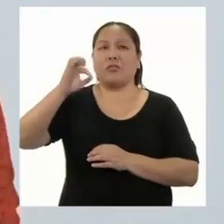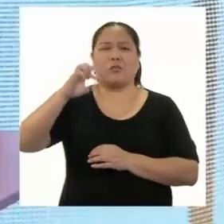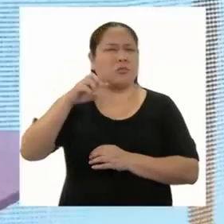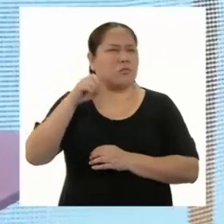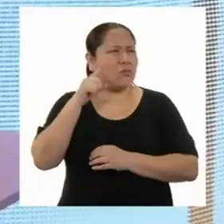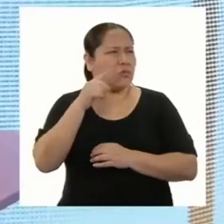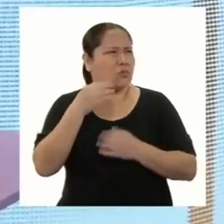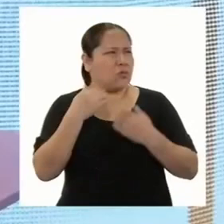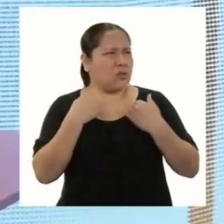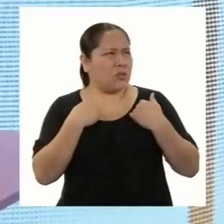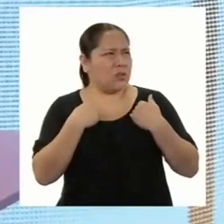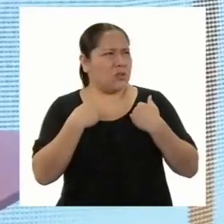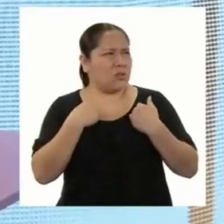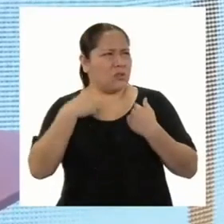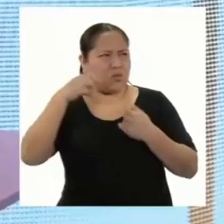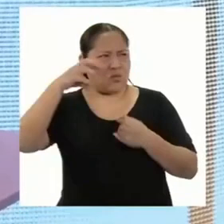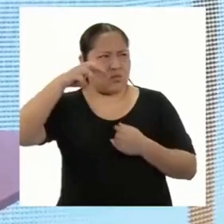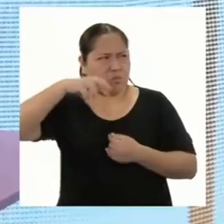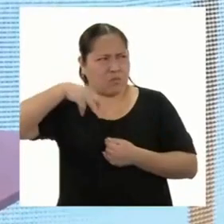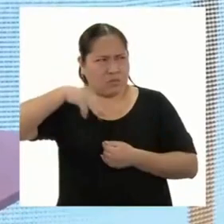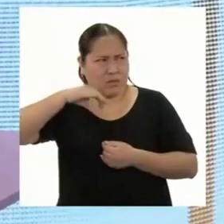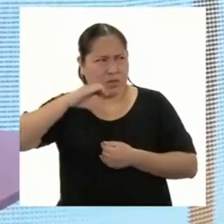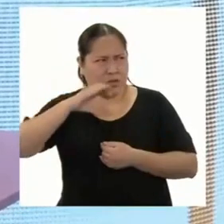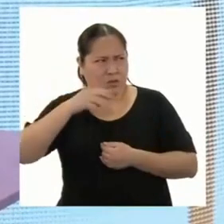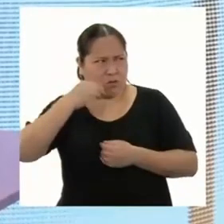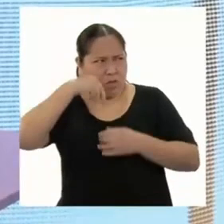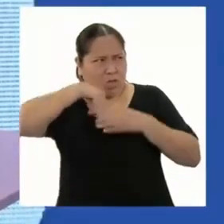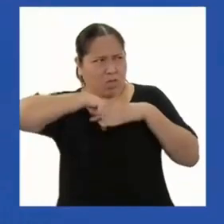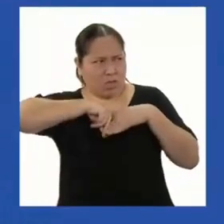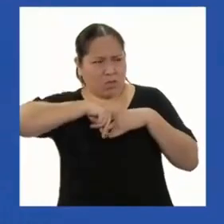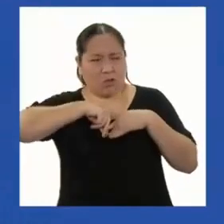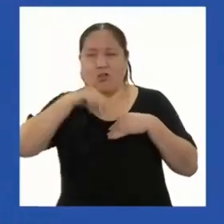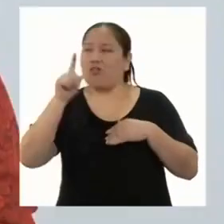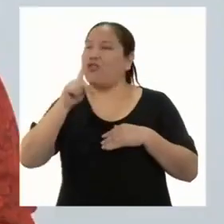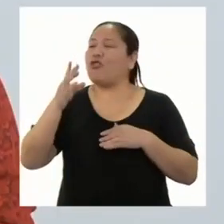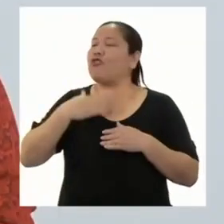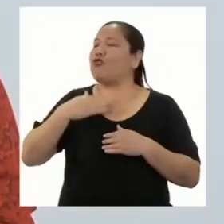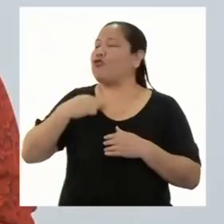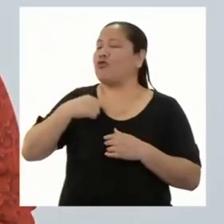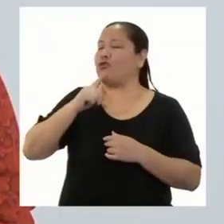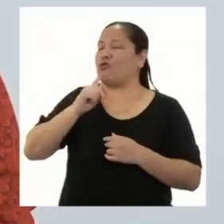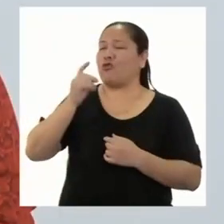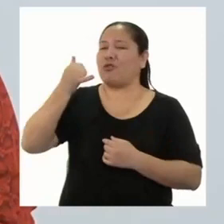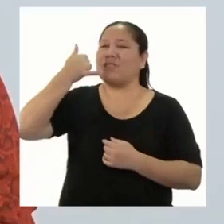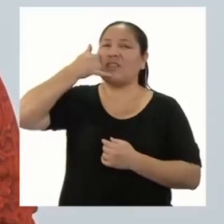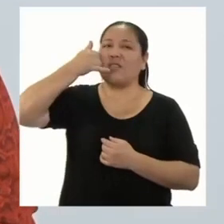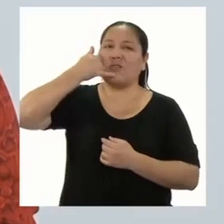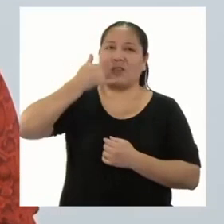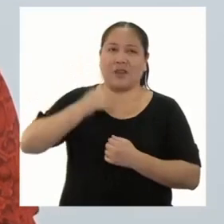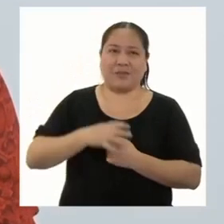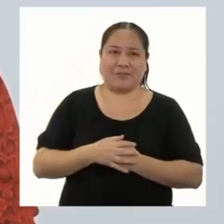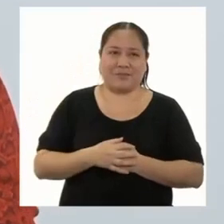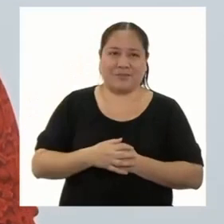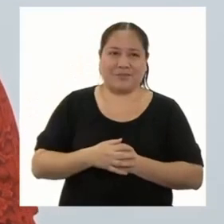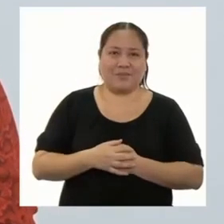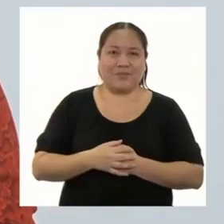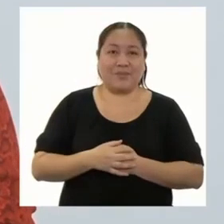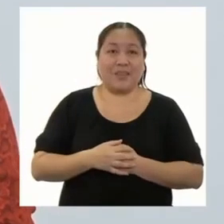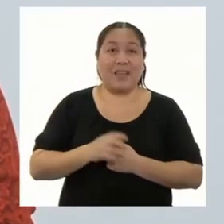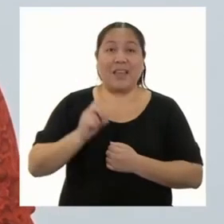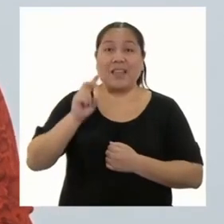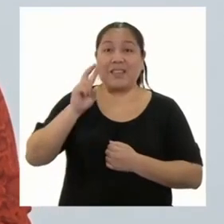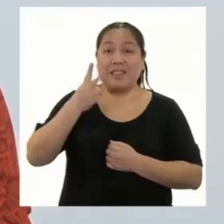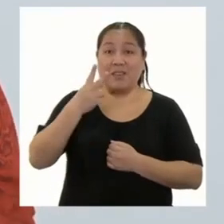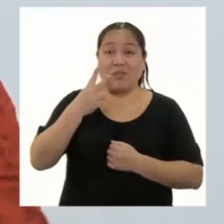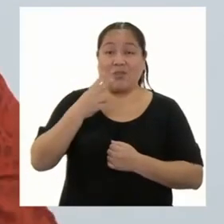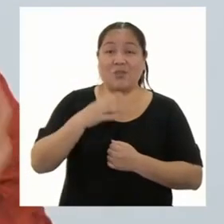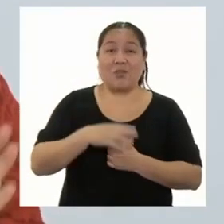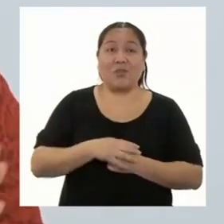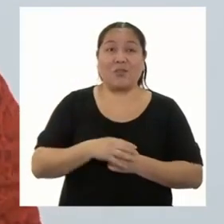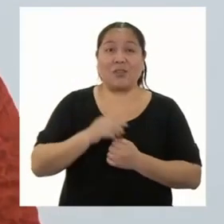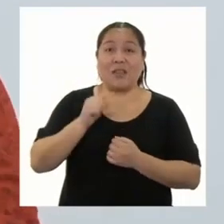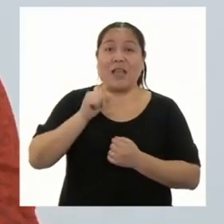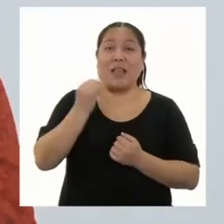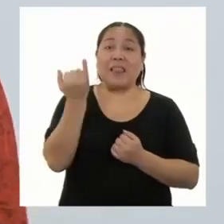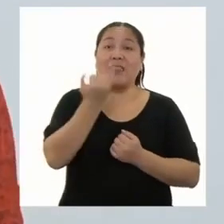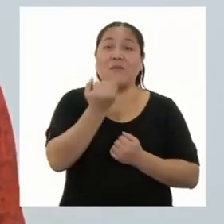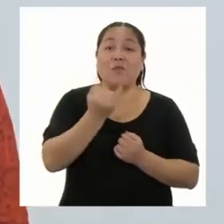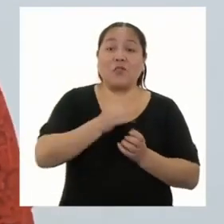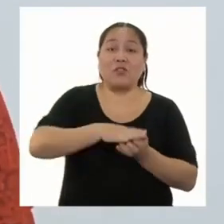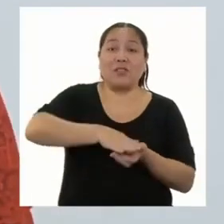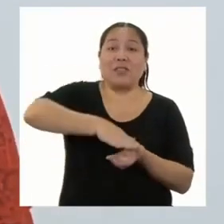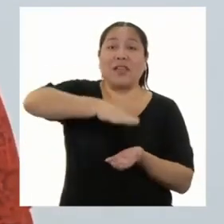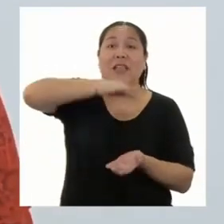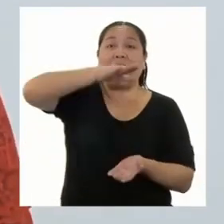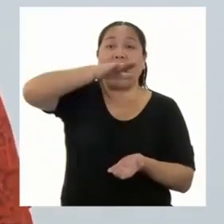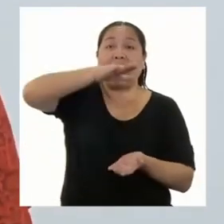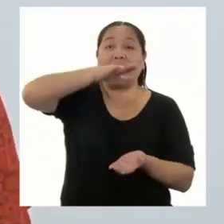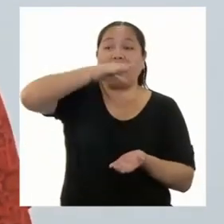microchip? No, yo no, mi celular. En nuestro segundo caso, nuestro dibujo es más grande que